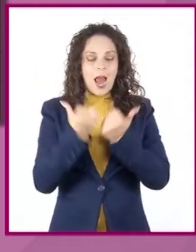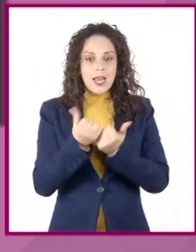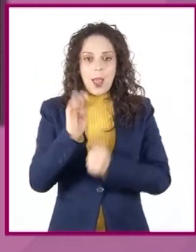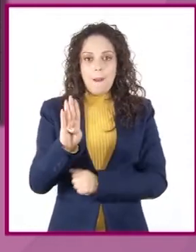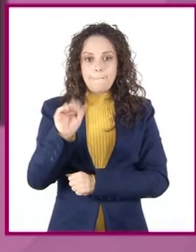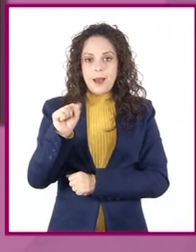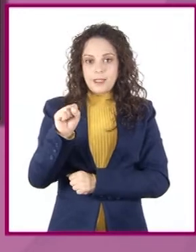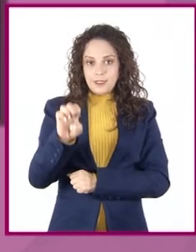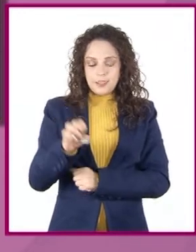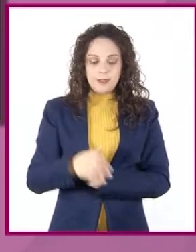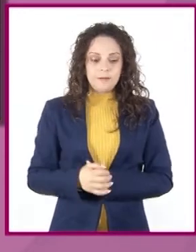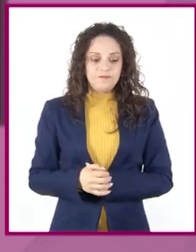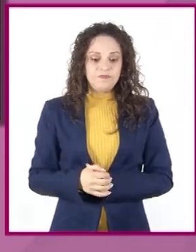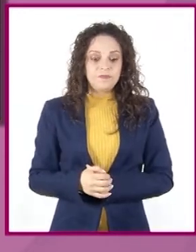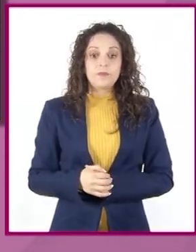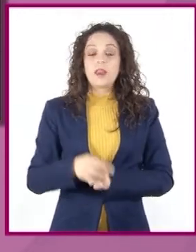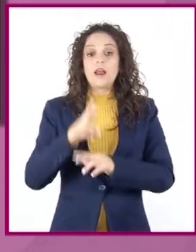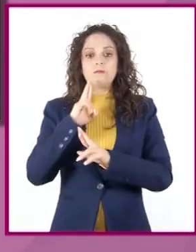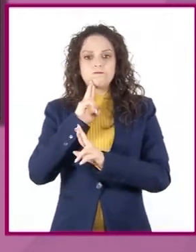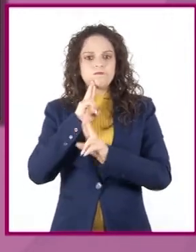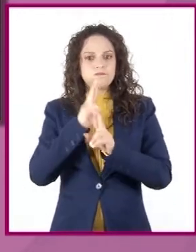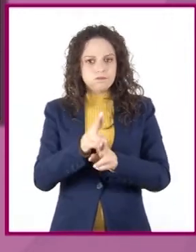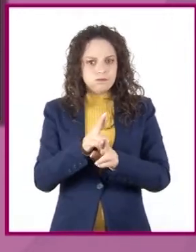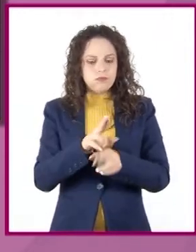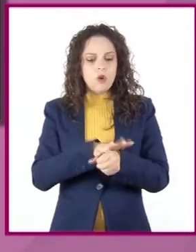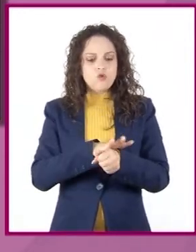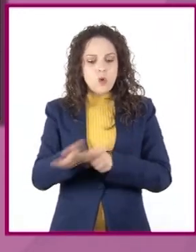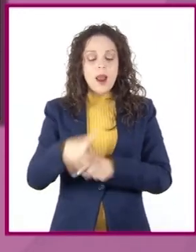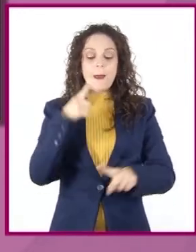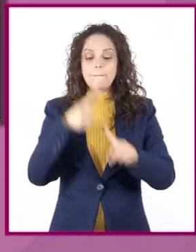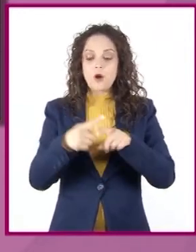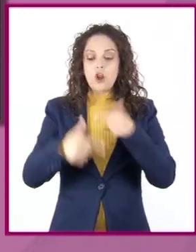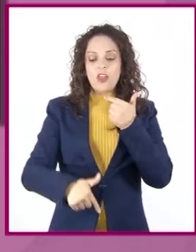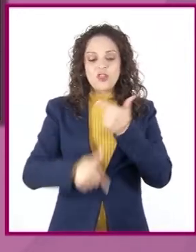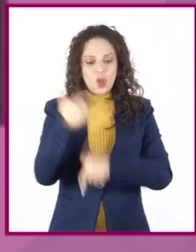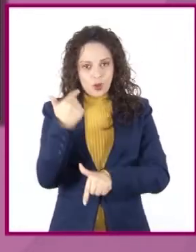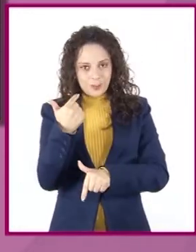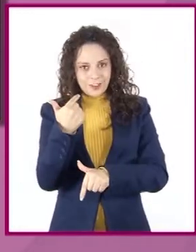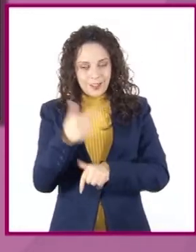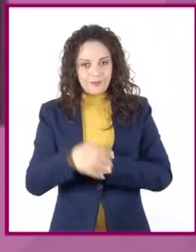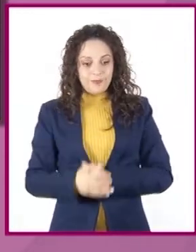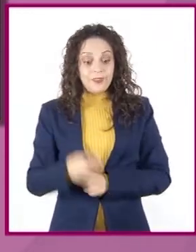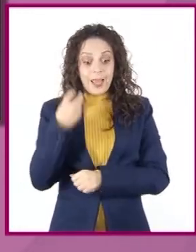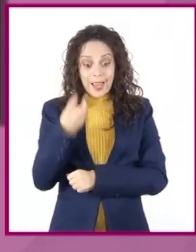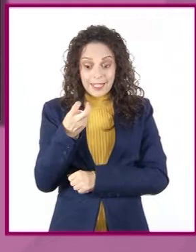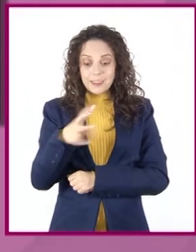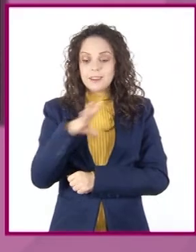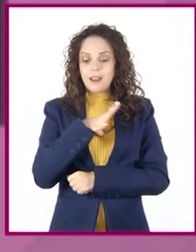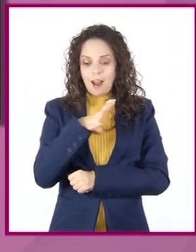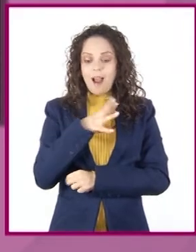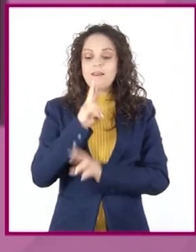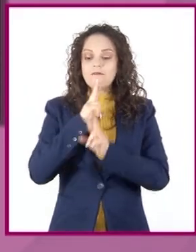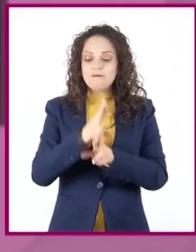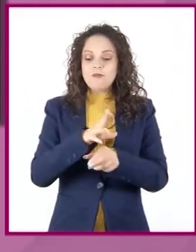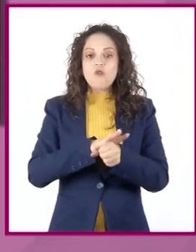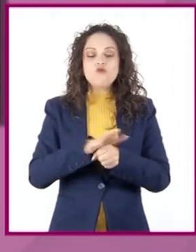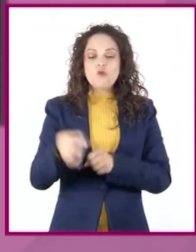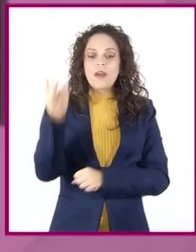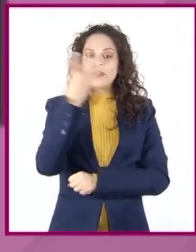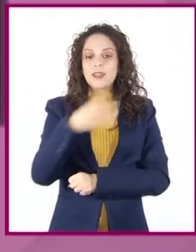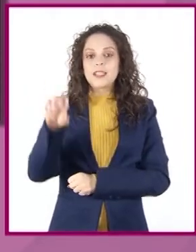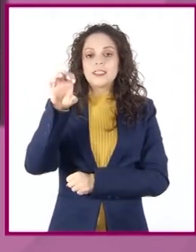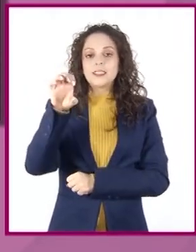El resultado lo multiplicamos por 12. Así, obtenemos el resultado